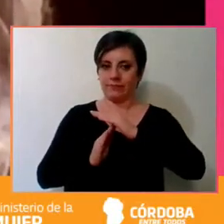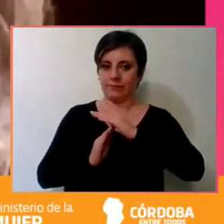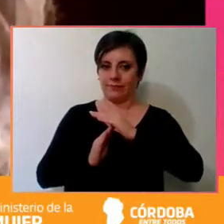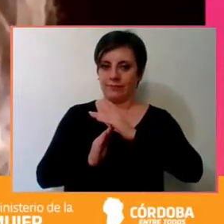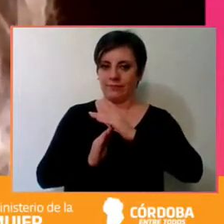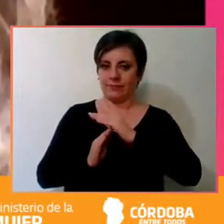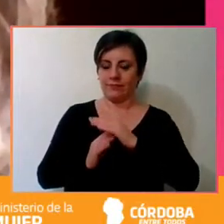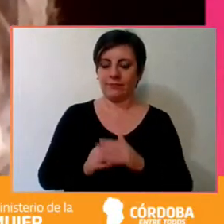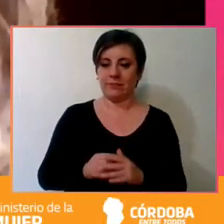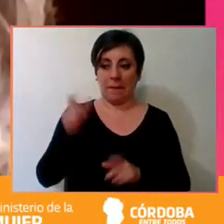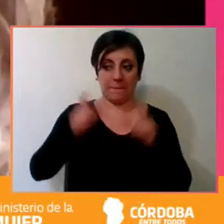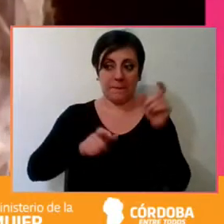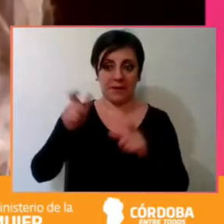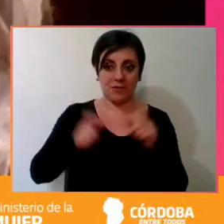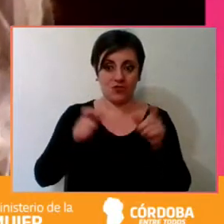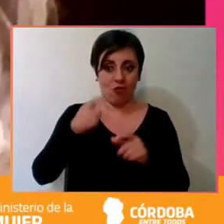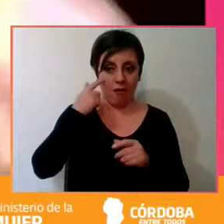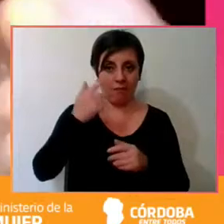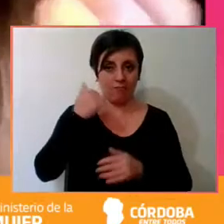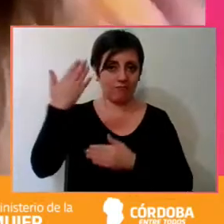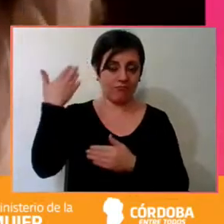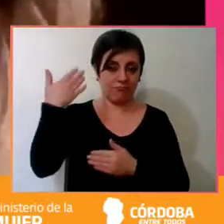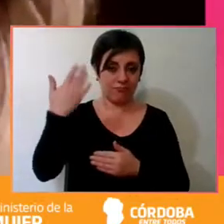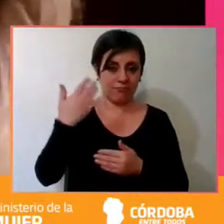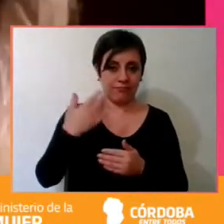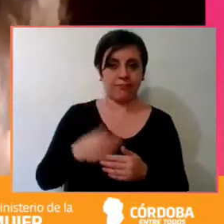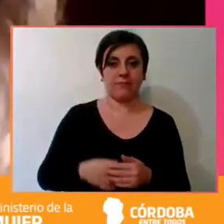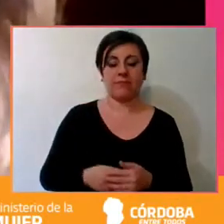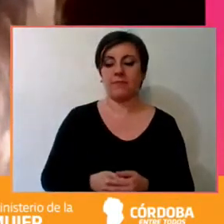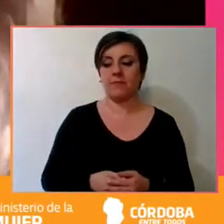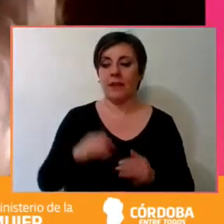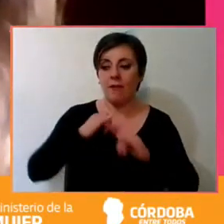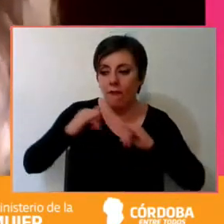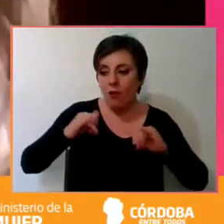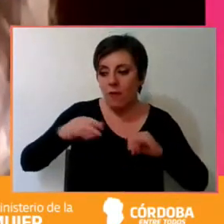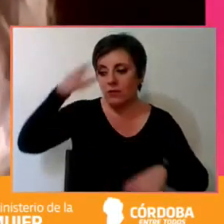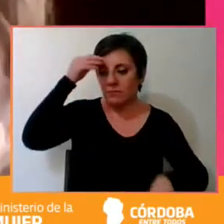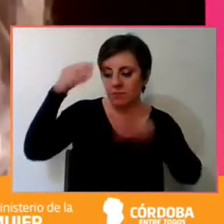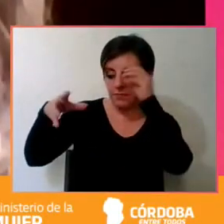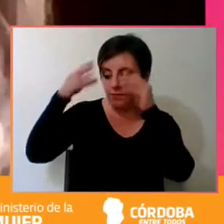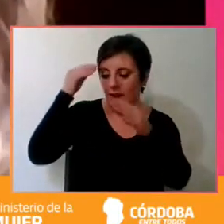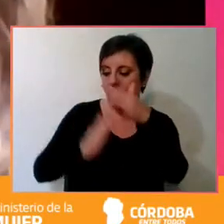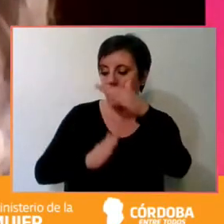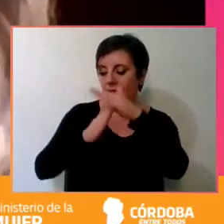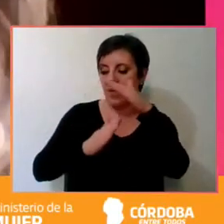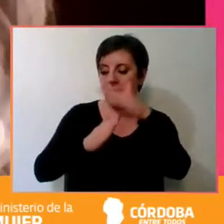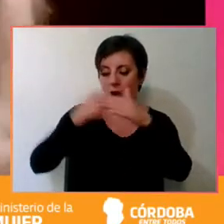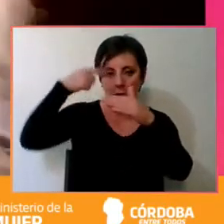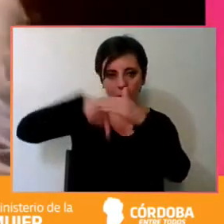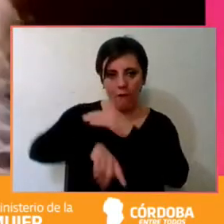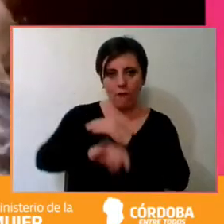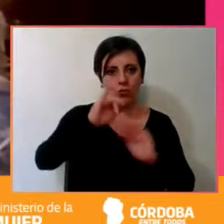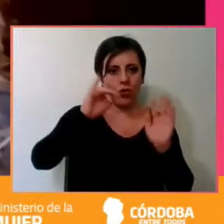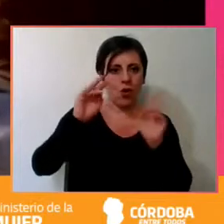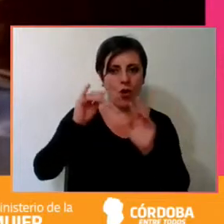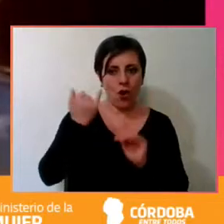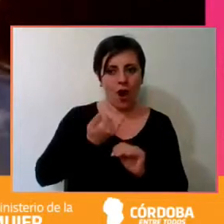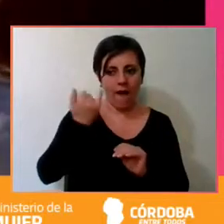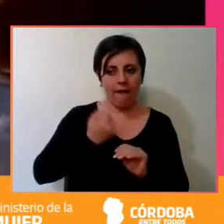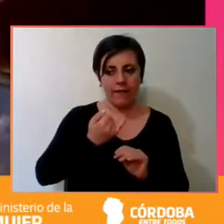estamos hoy exponiendo y recibiendo la información tienen un liderazgo profundo en los temas de las